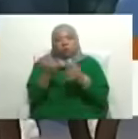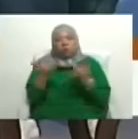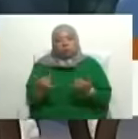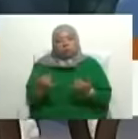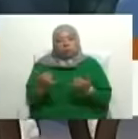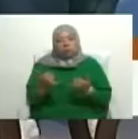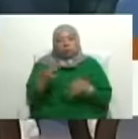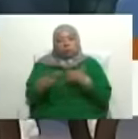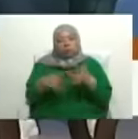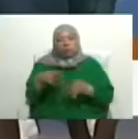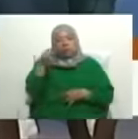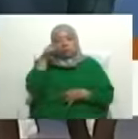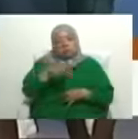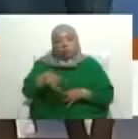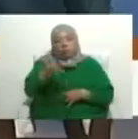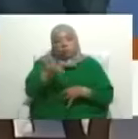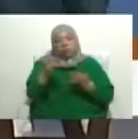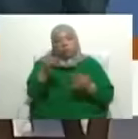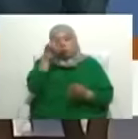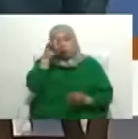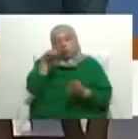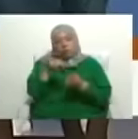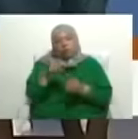El caso del asesino de la viñeta.